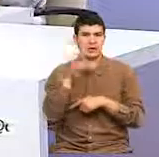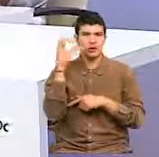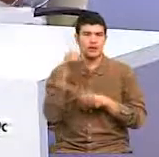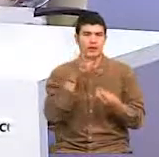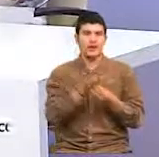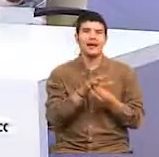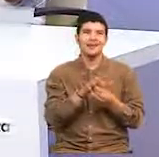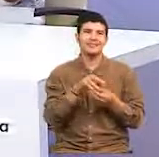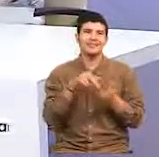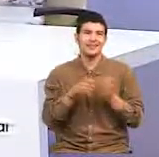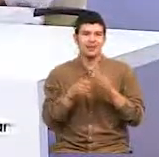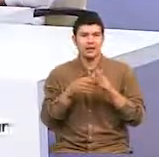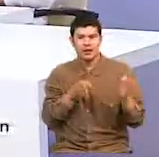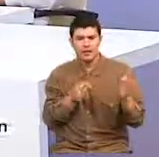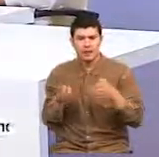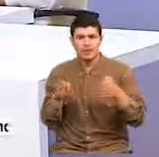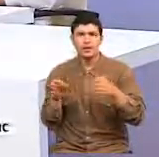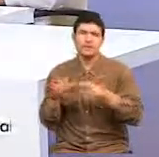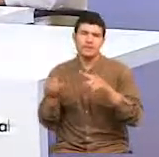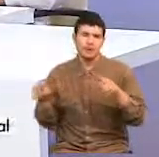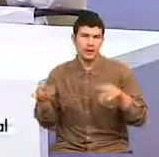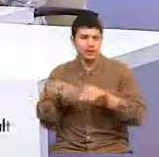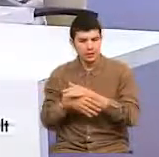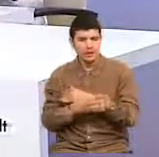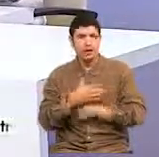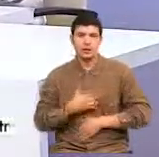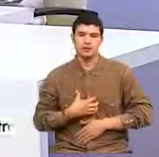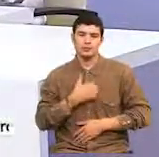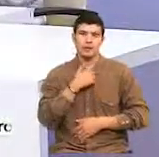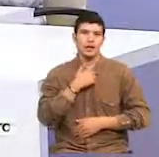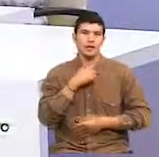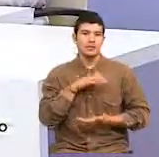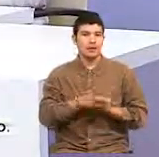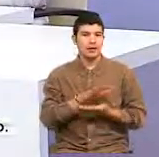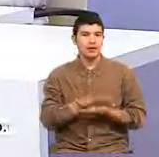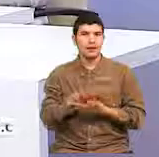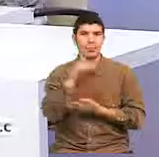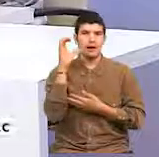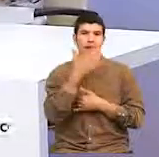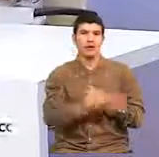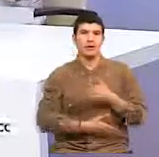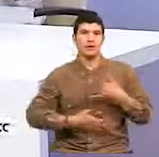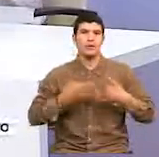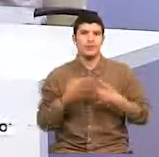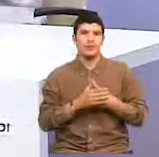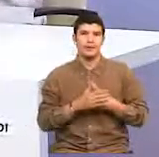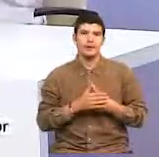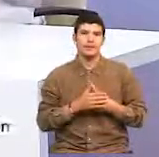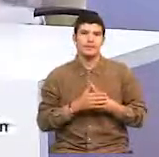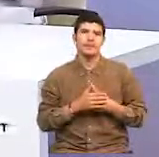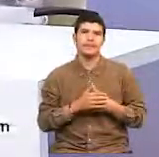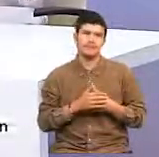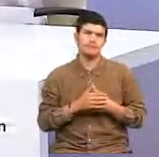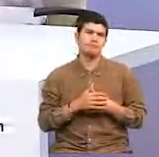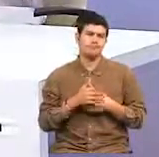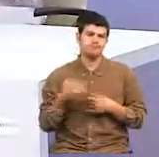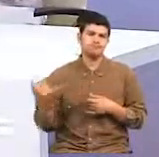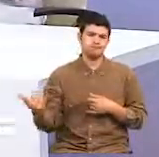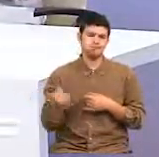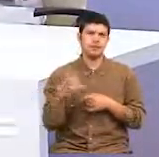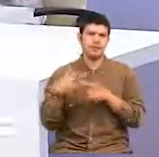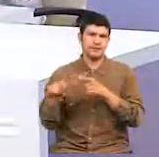las aleja hacia un camino totalmente diferente y le da una tranquilidad al país. no negando que siguen la presencia de otros